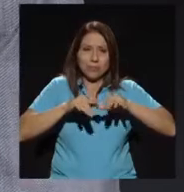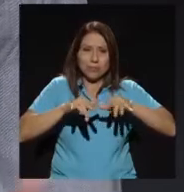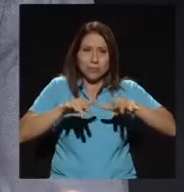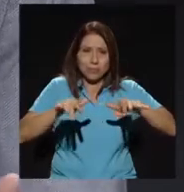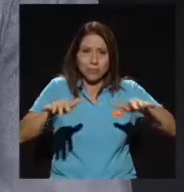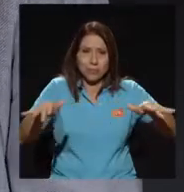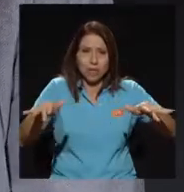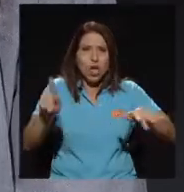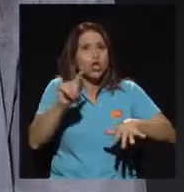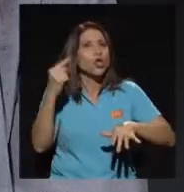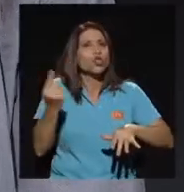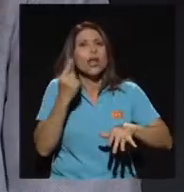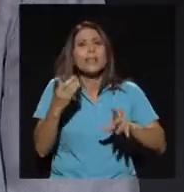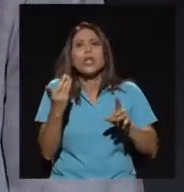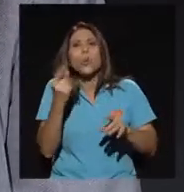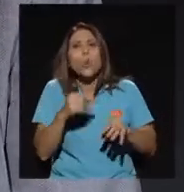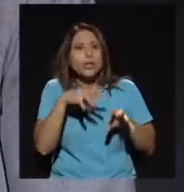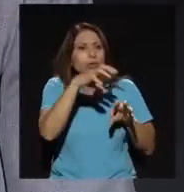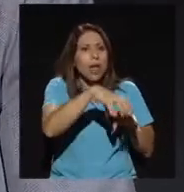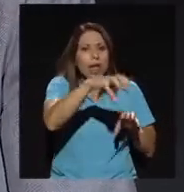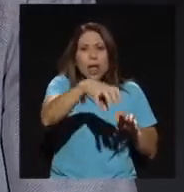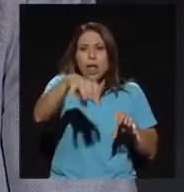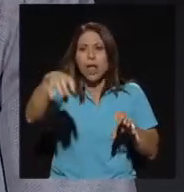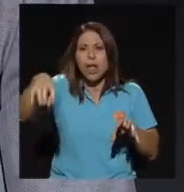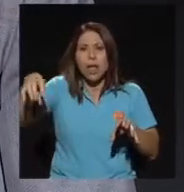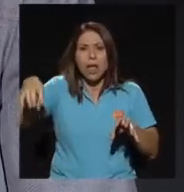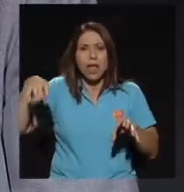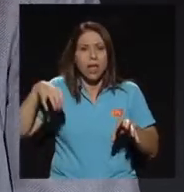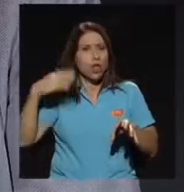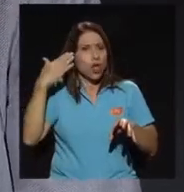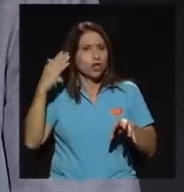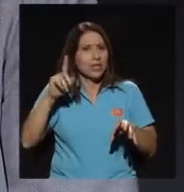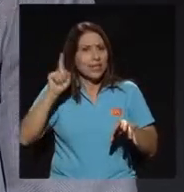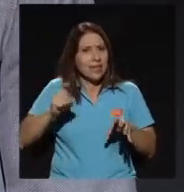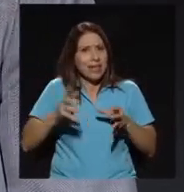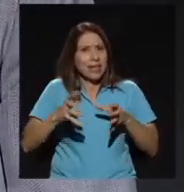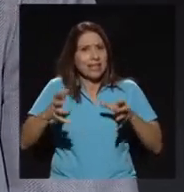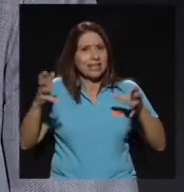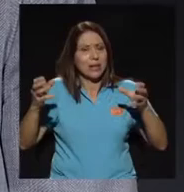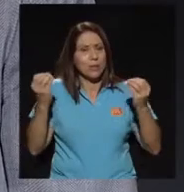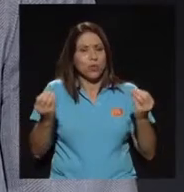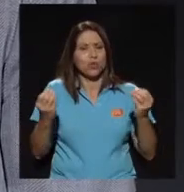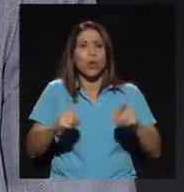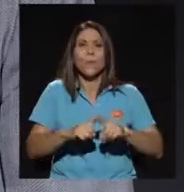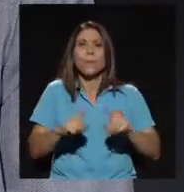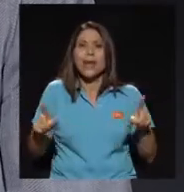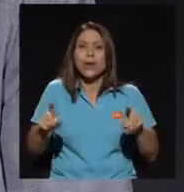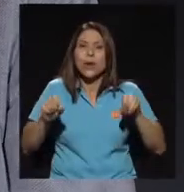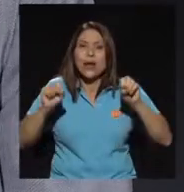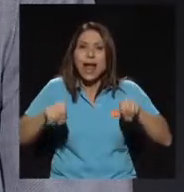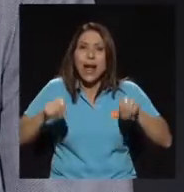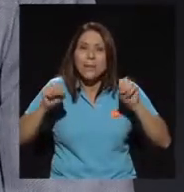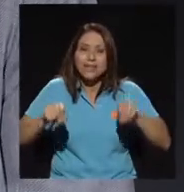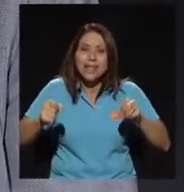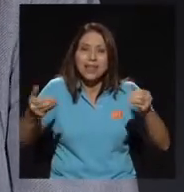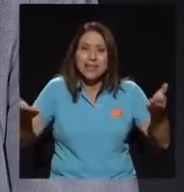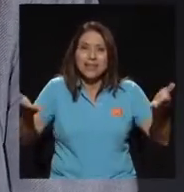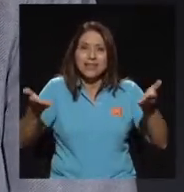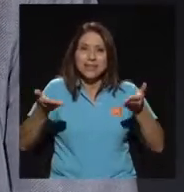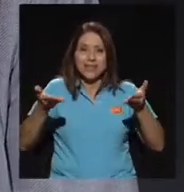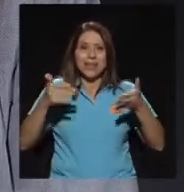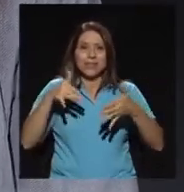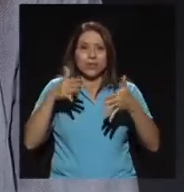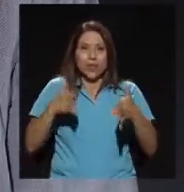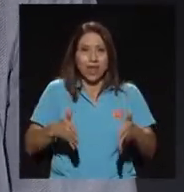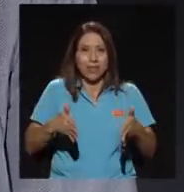número físico de instituciones o de sedes, no estoy segura si tendría que crecer mucho, pero con toda claridad la capacidad de recibir estudiantes de las sedes